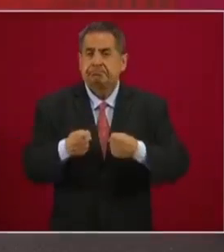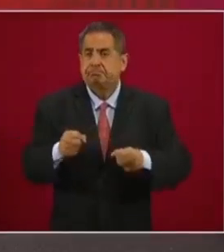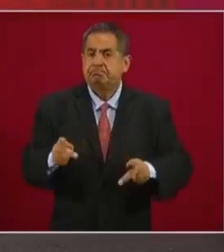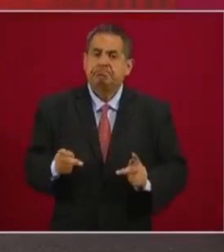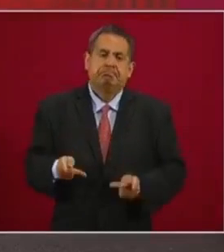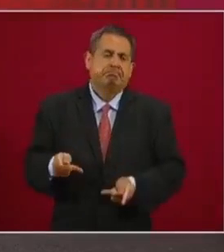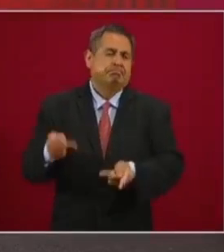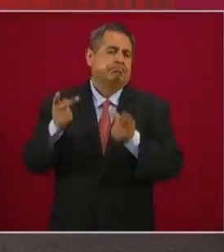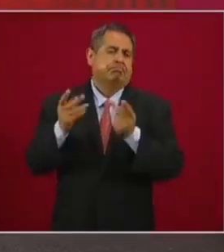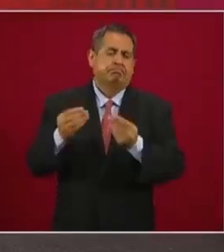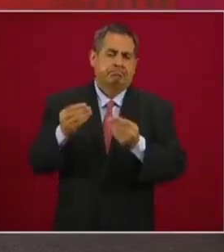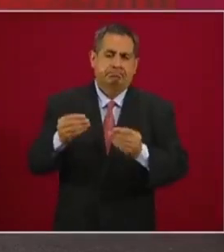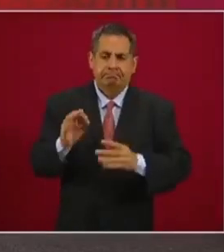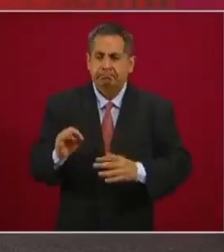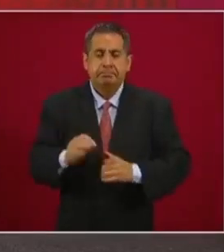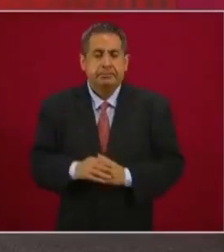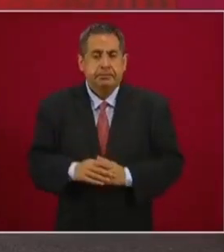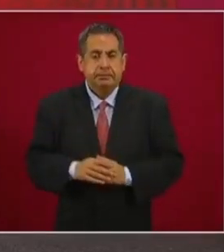venta.